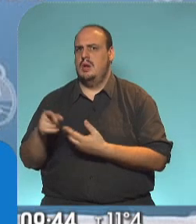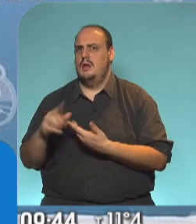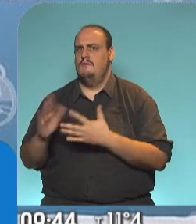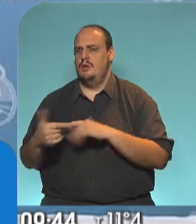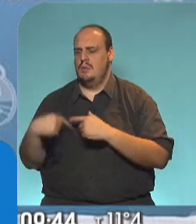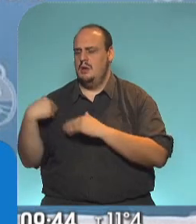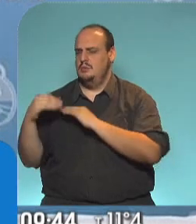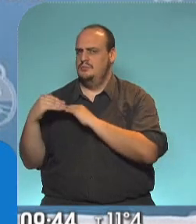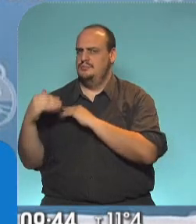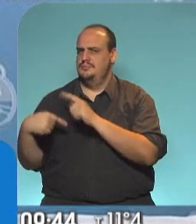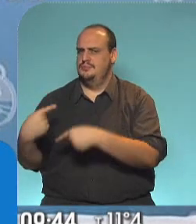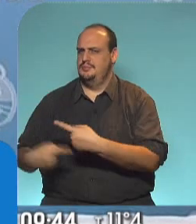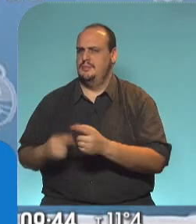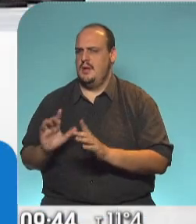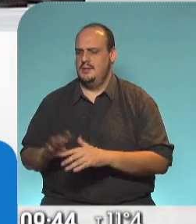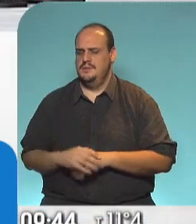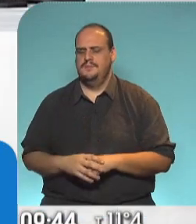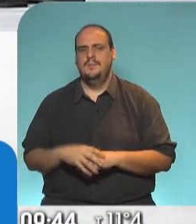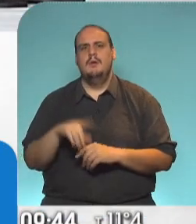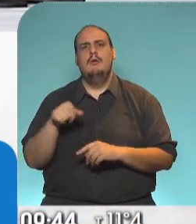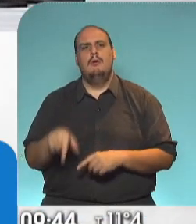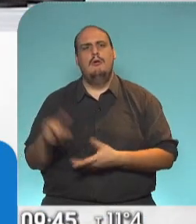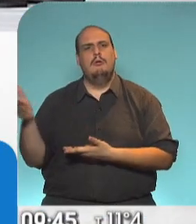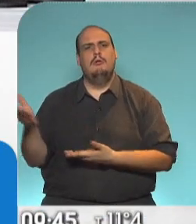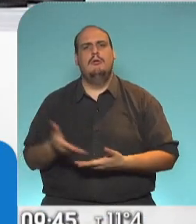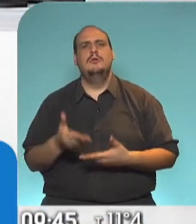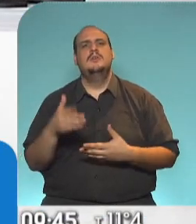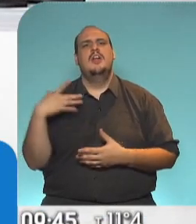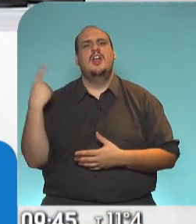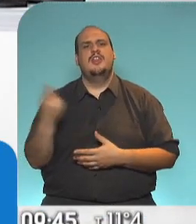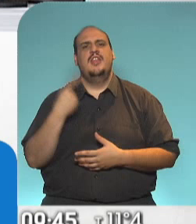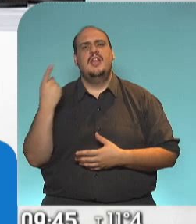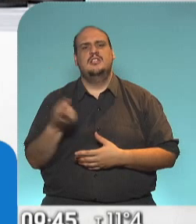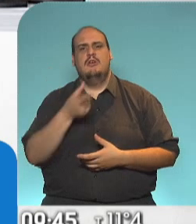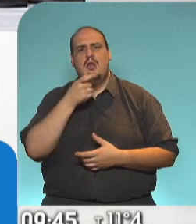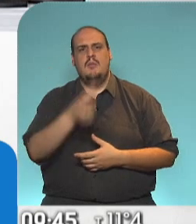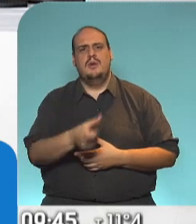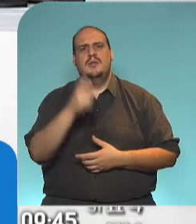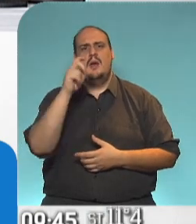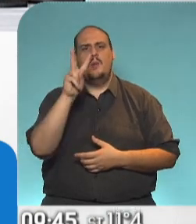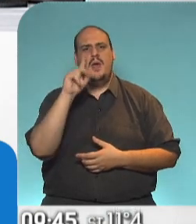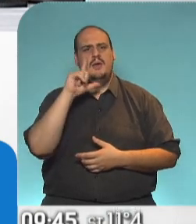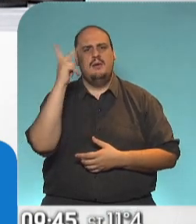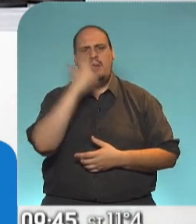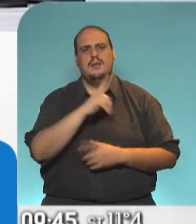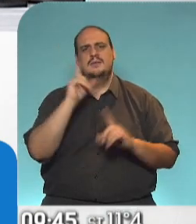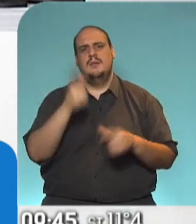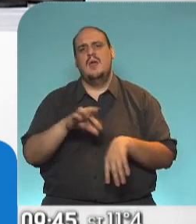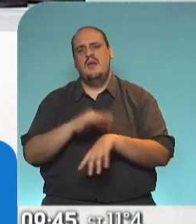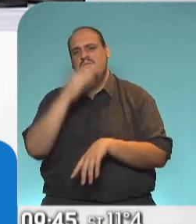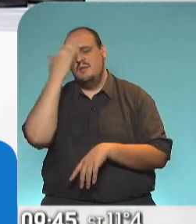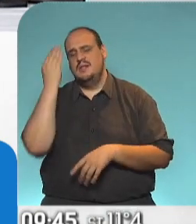resultados que venimos viendo hoy queríamos compartir también desde la dirección de respuesta al vih y ts que es infecciones de transmisión sexual